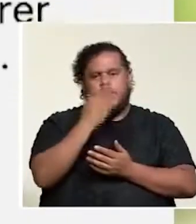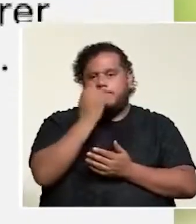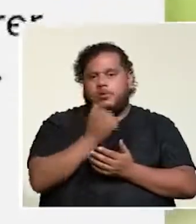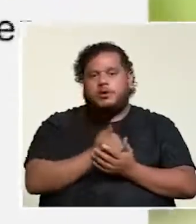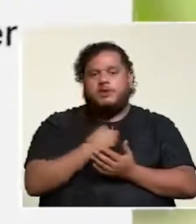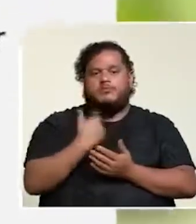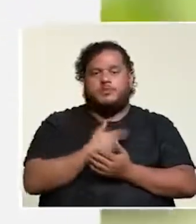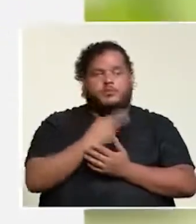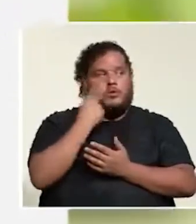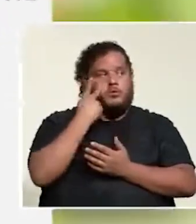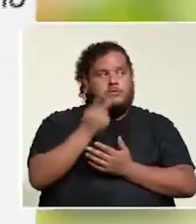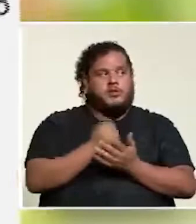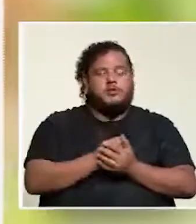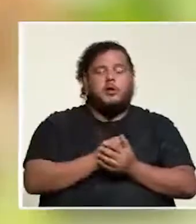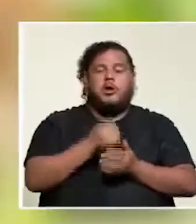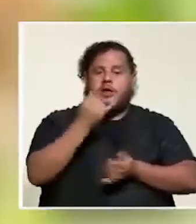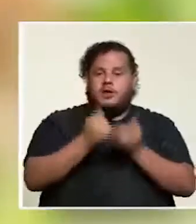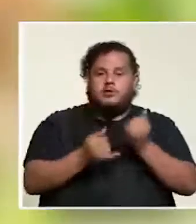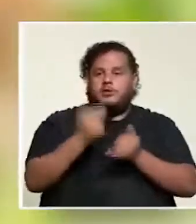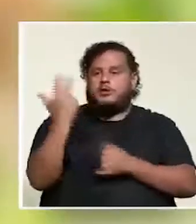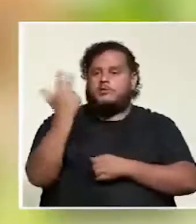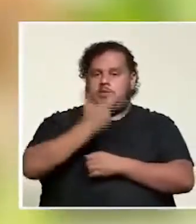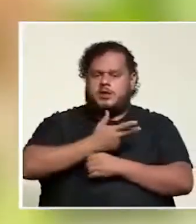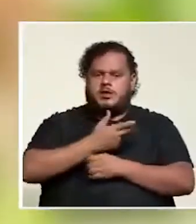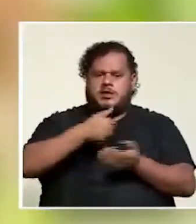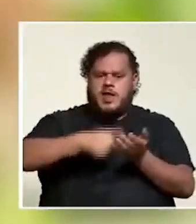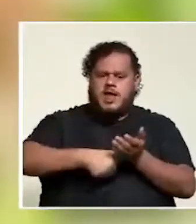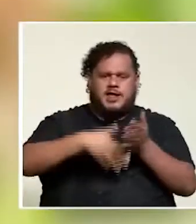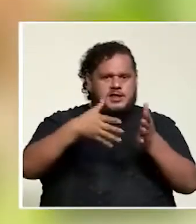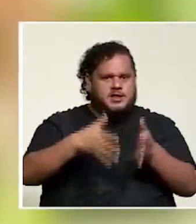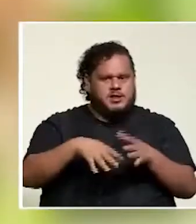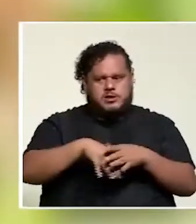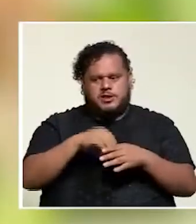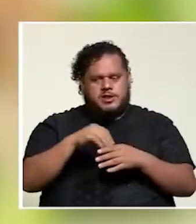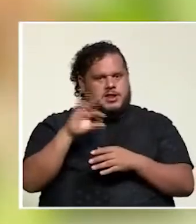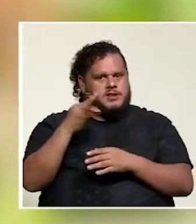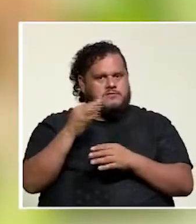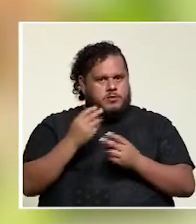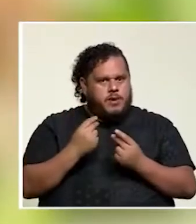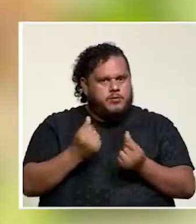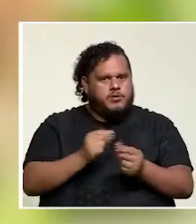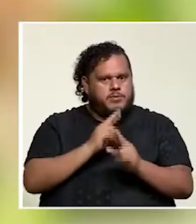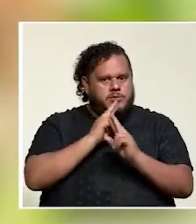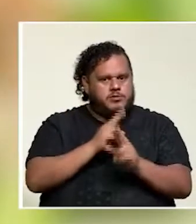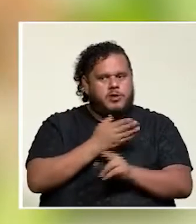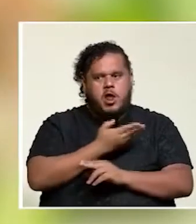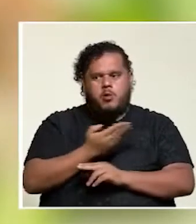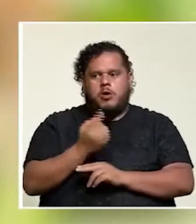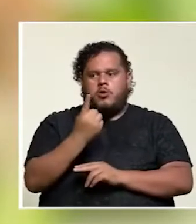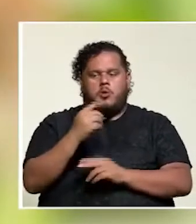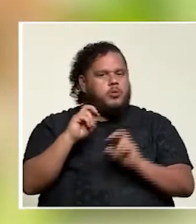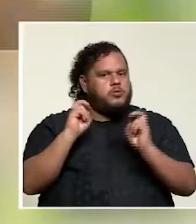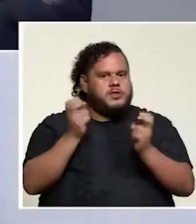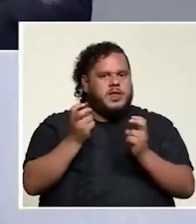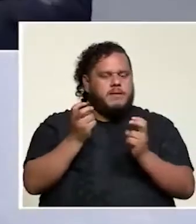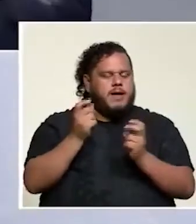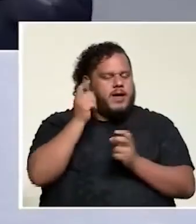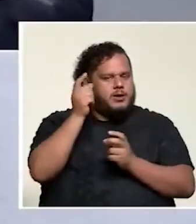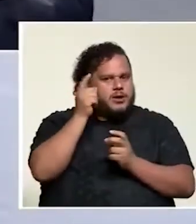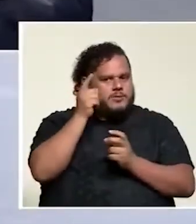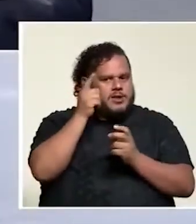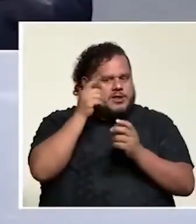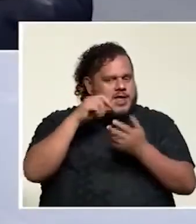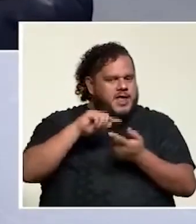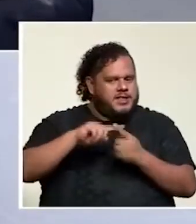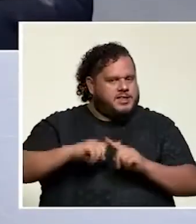porque hemos visto que durante los últimos 3 días hay candidatos que salen de manera muy rápida a responder cuando un tema aparentemente es ajeno,